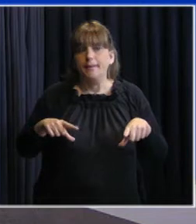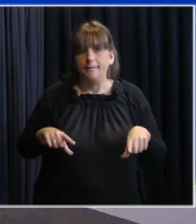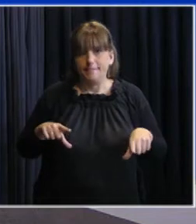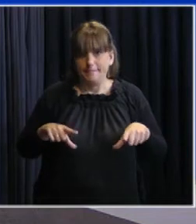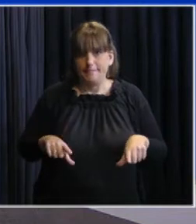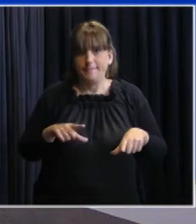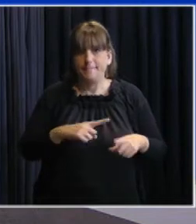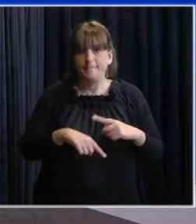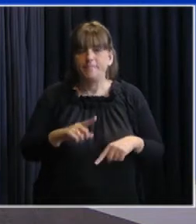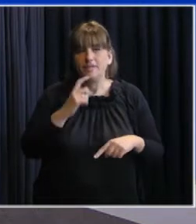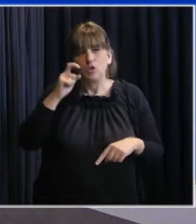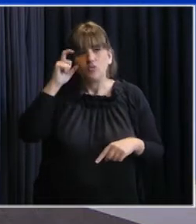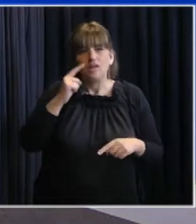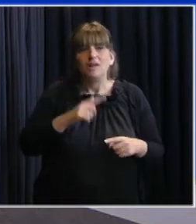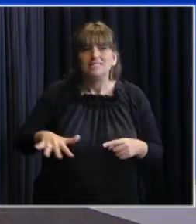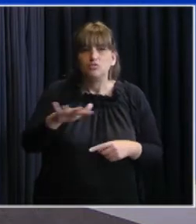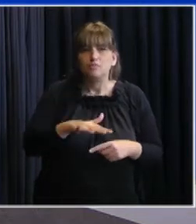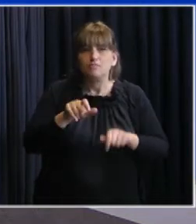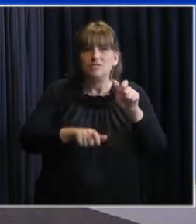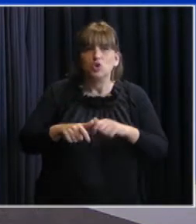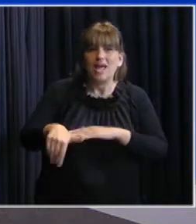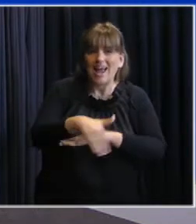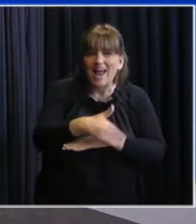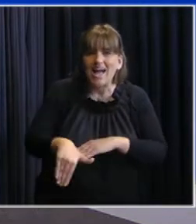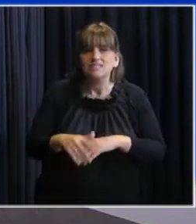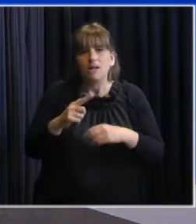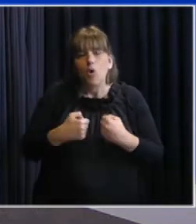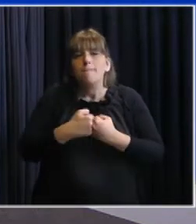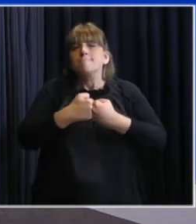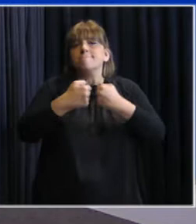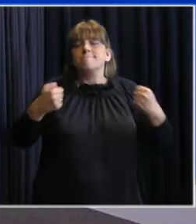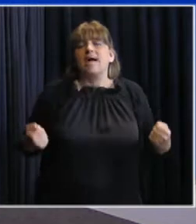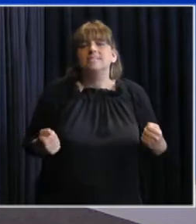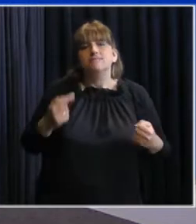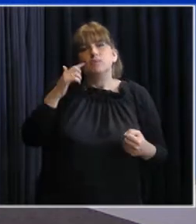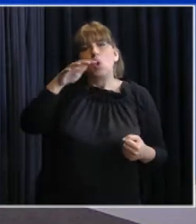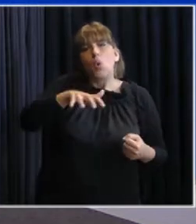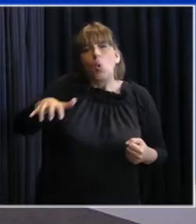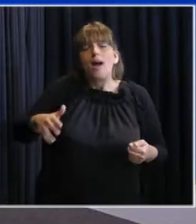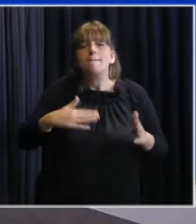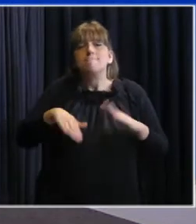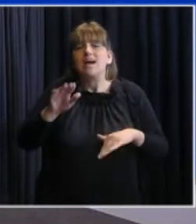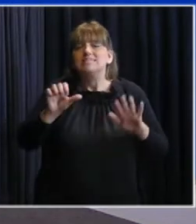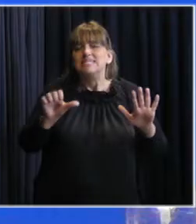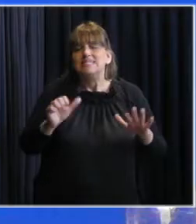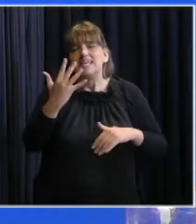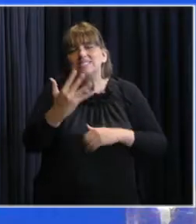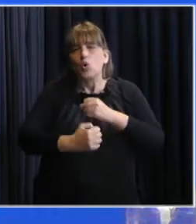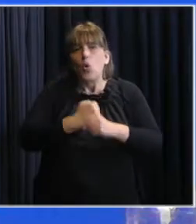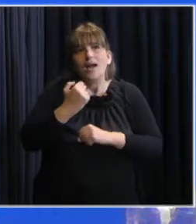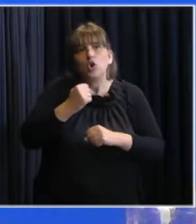para las personas de situación de calle que estamos ampliando los refugios para aquellos que tienen más más de 65 años